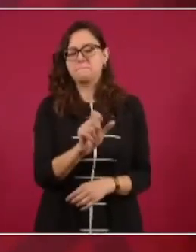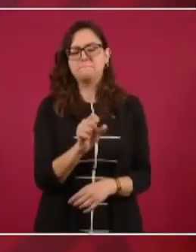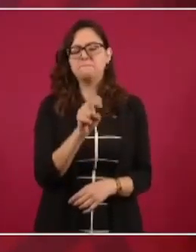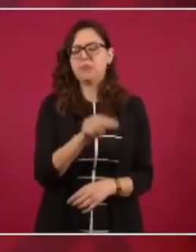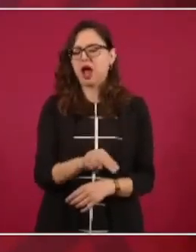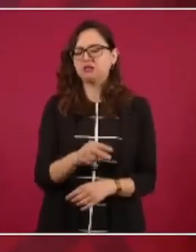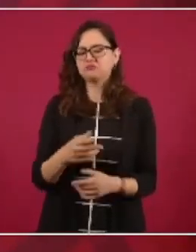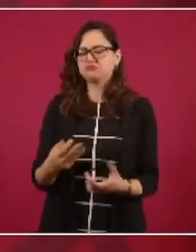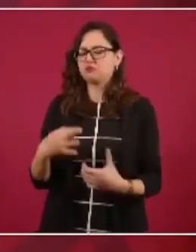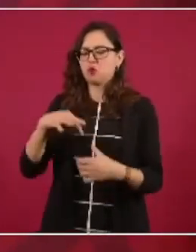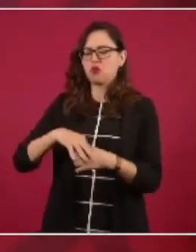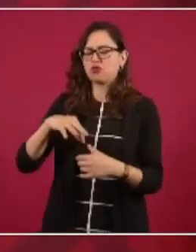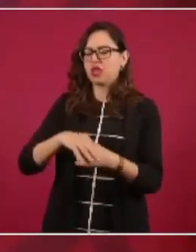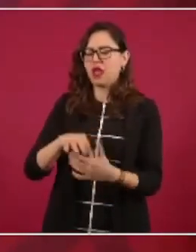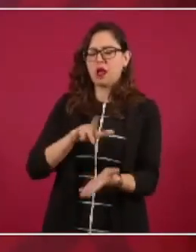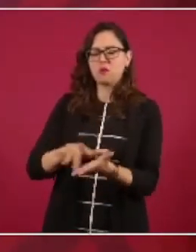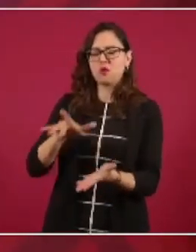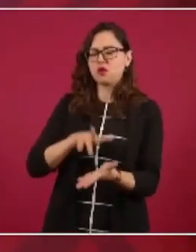el FOBAPROA.